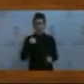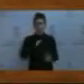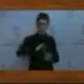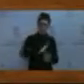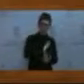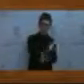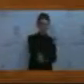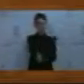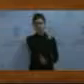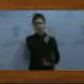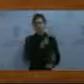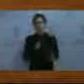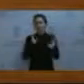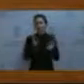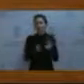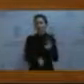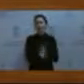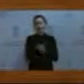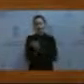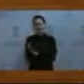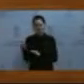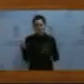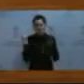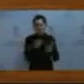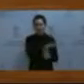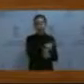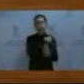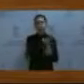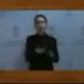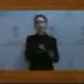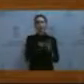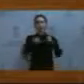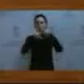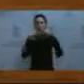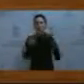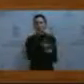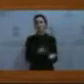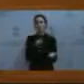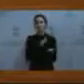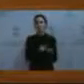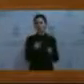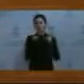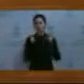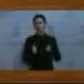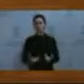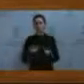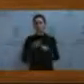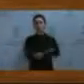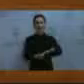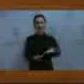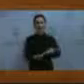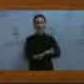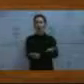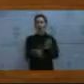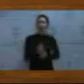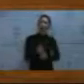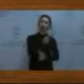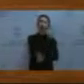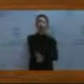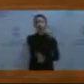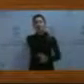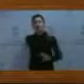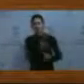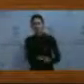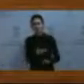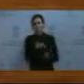decir. Acontecimientos fueron muchos los que en nuestra región, en nuestra Administración, hemos vivido desde ese momento, y no todos